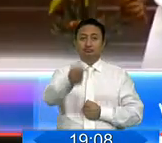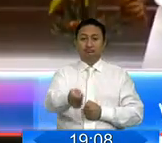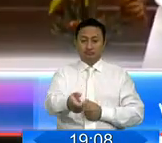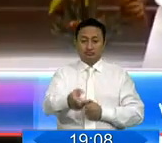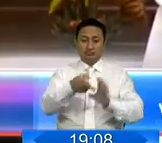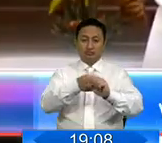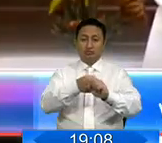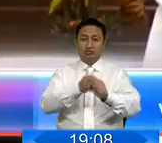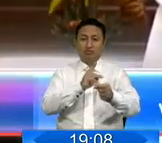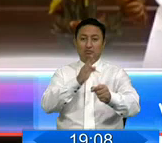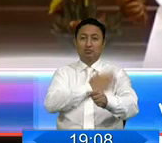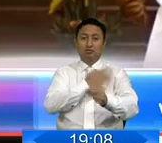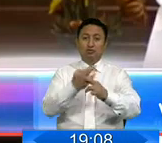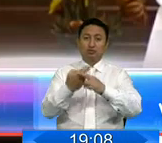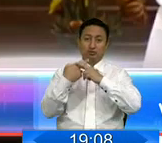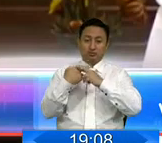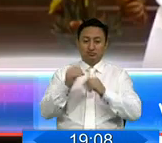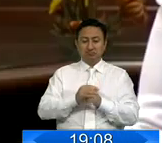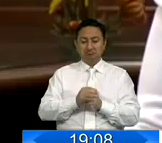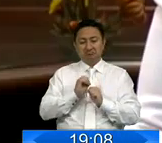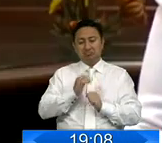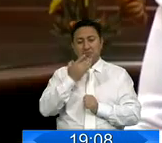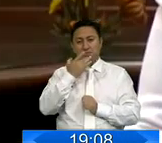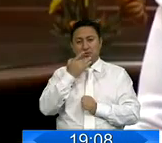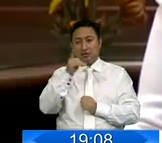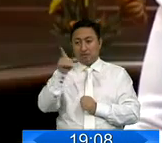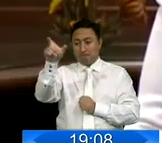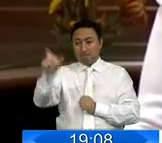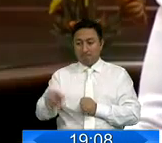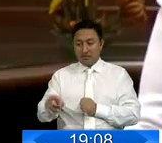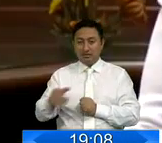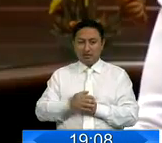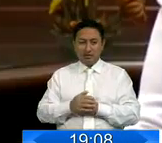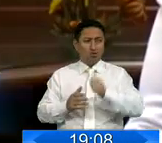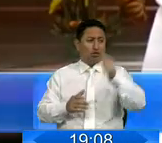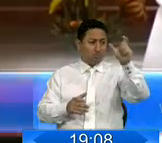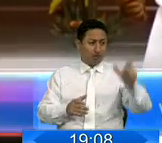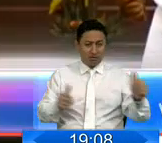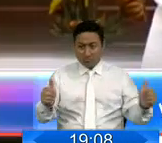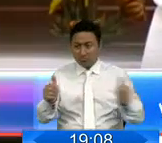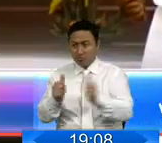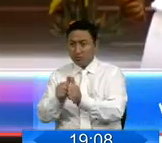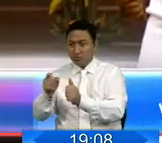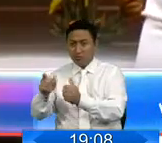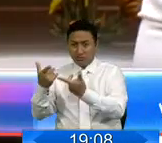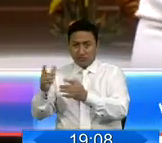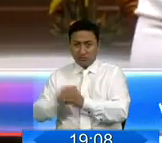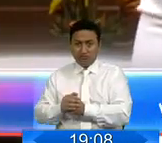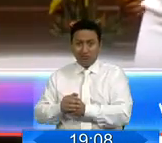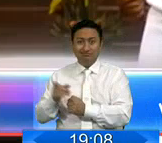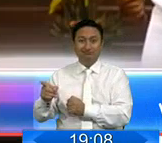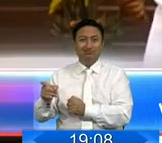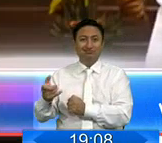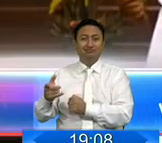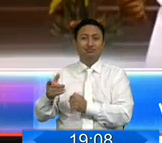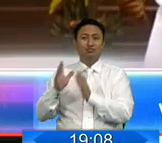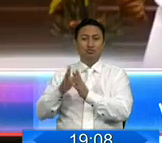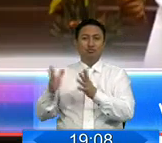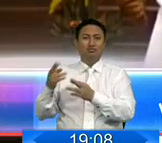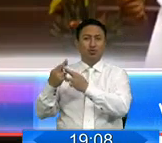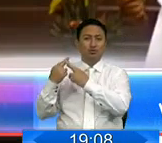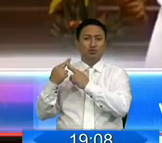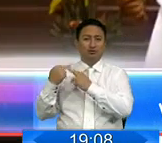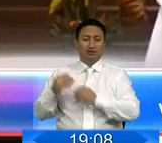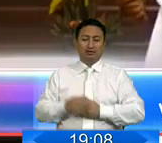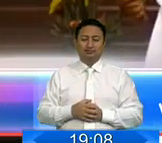irrevocable a mi cargo, pues prefiero que él pueda contar con alguien más para que asuma definitivamente las grandes